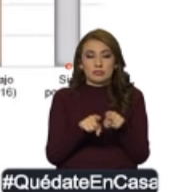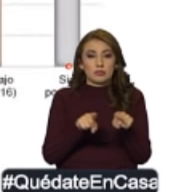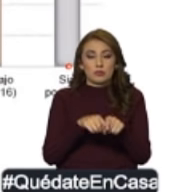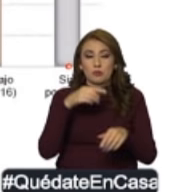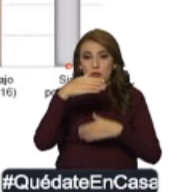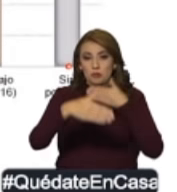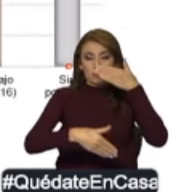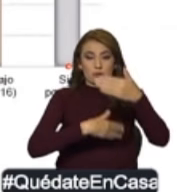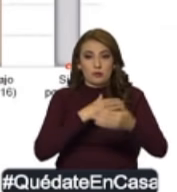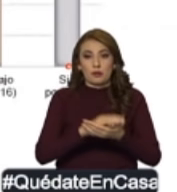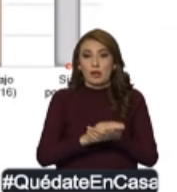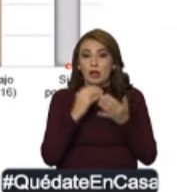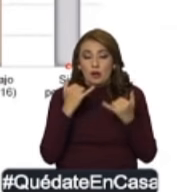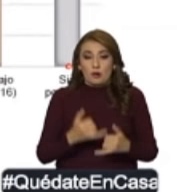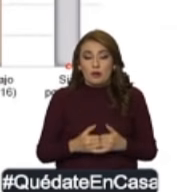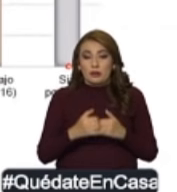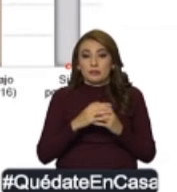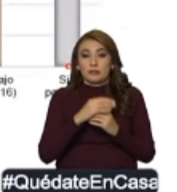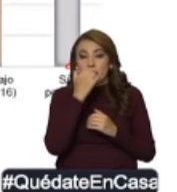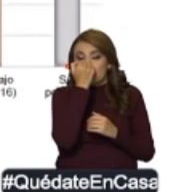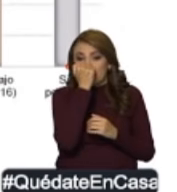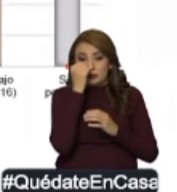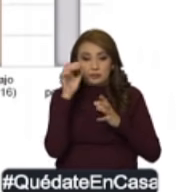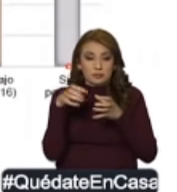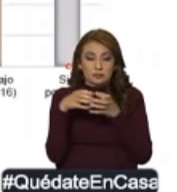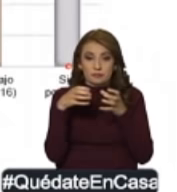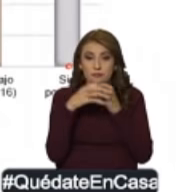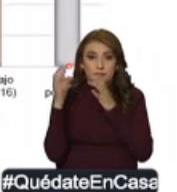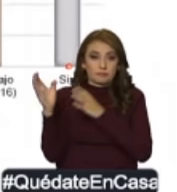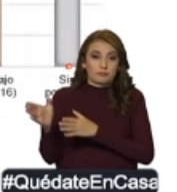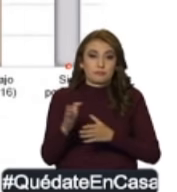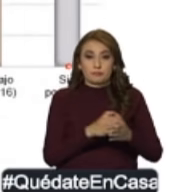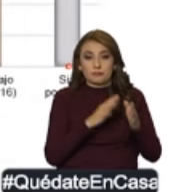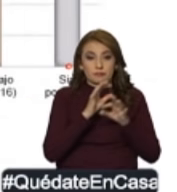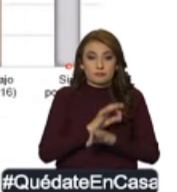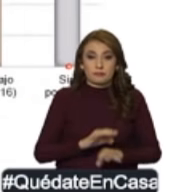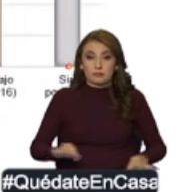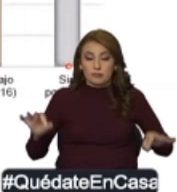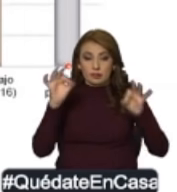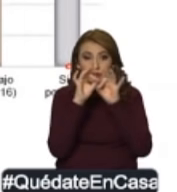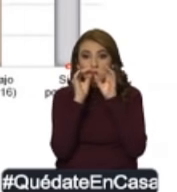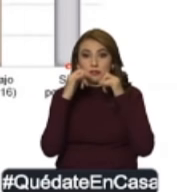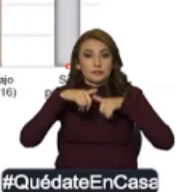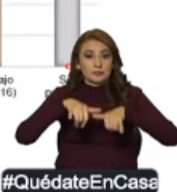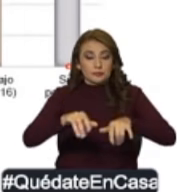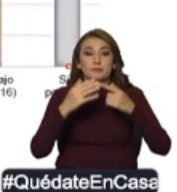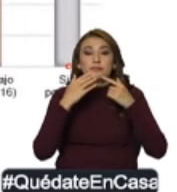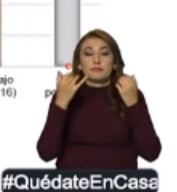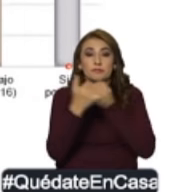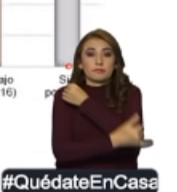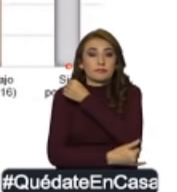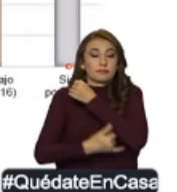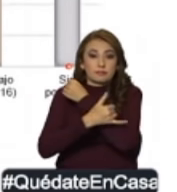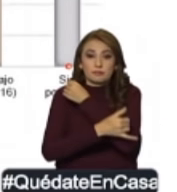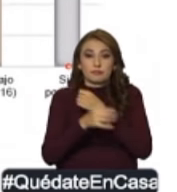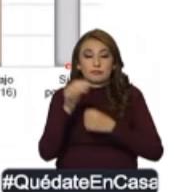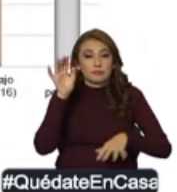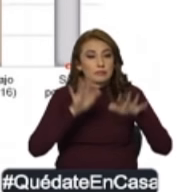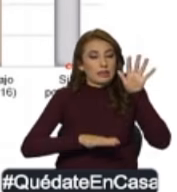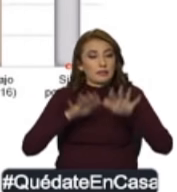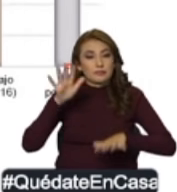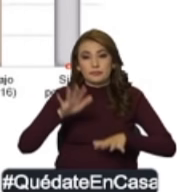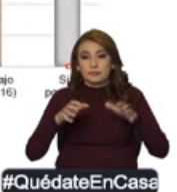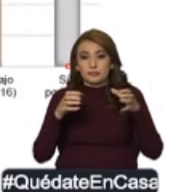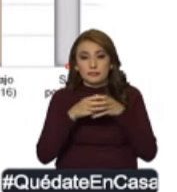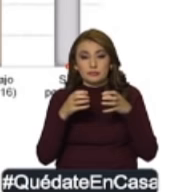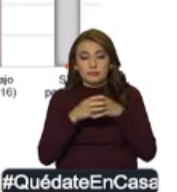alerta máxima. Mientras tanto, existe un área importante del país en donde están casi 11